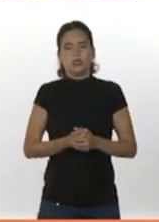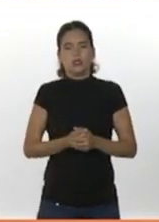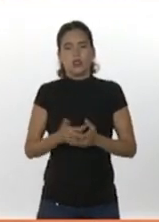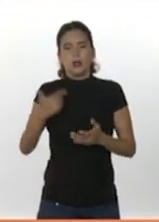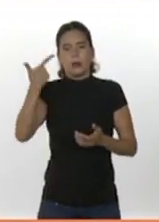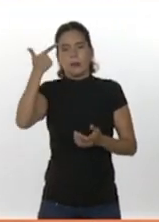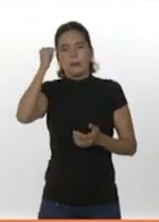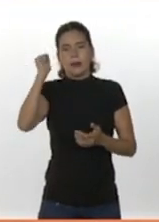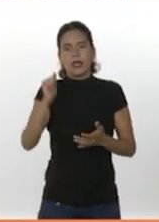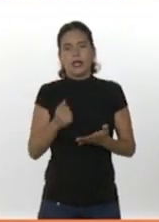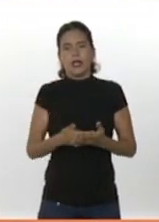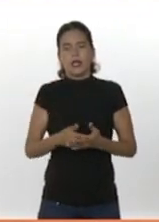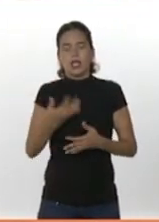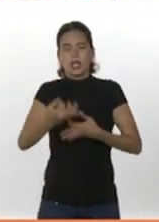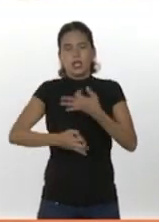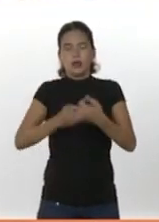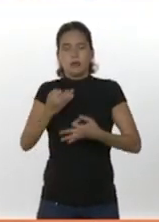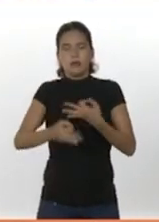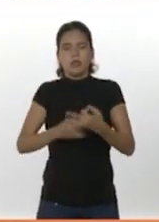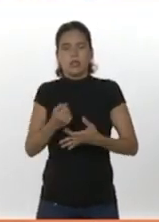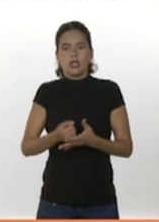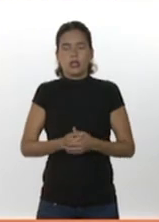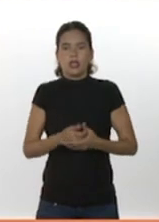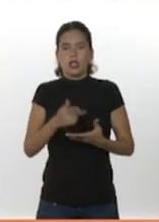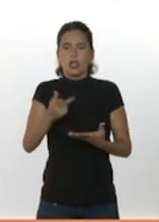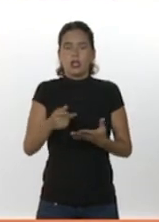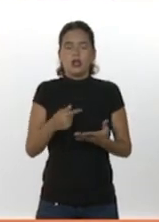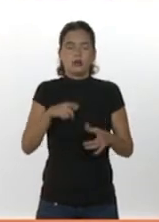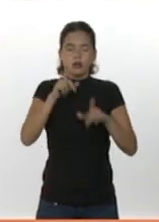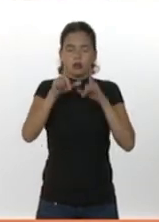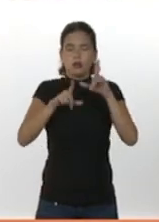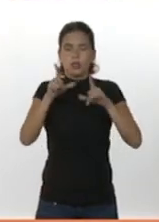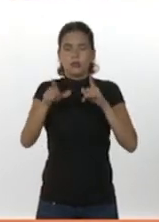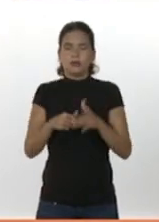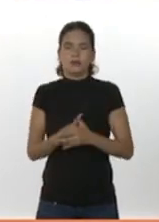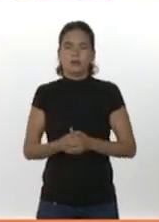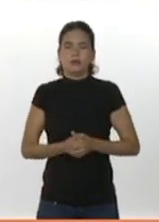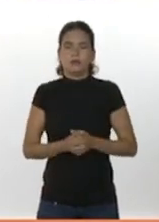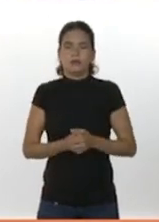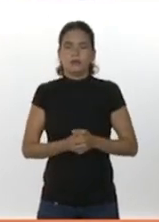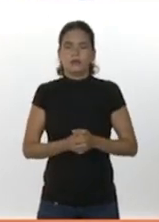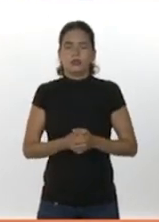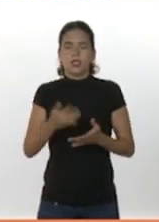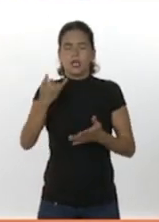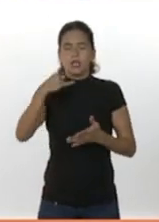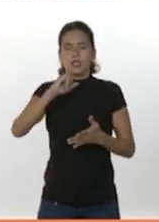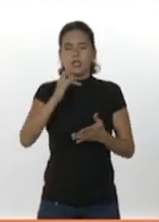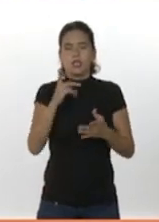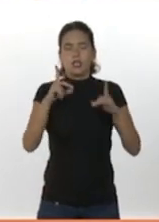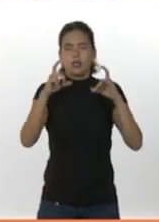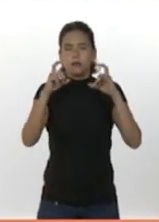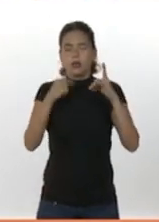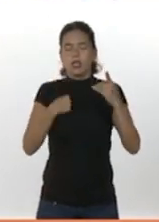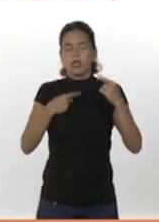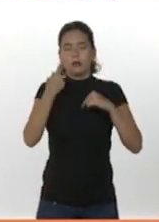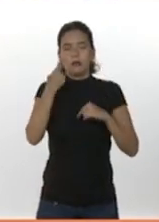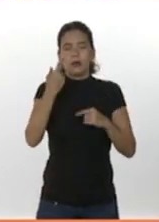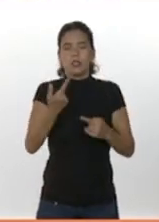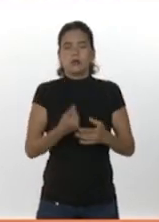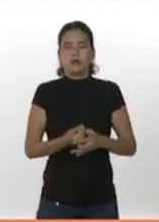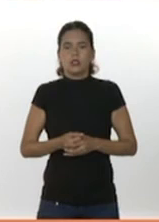para determinar algún tipo de lenguaje. Allí en las imágenes vamos a ir